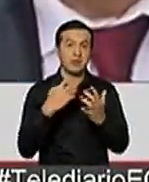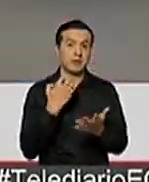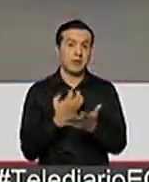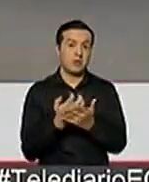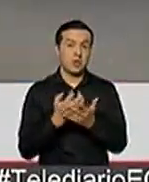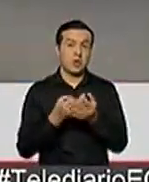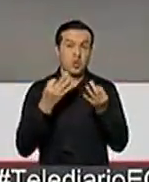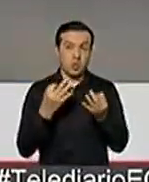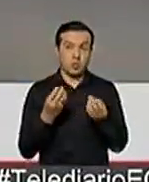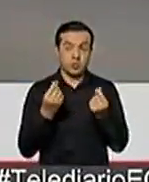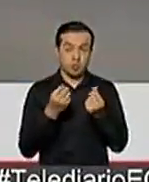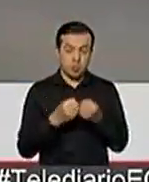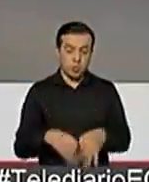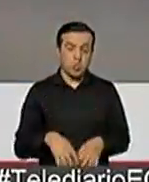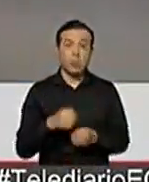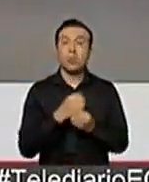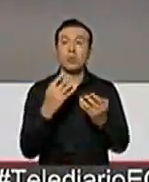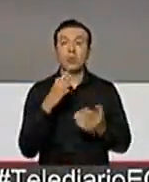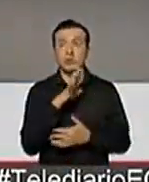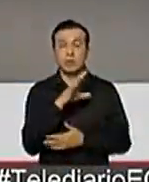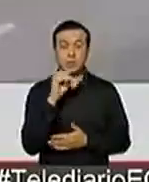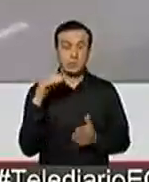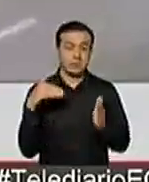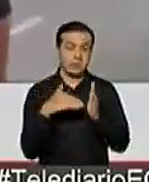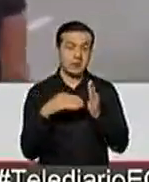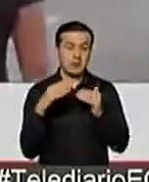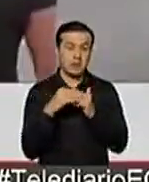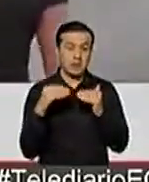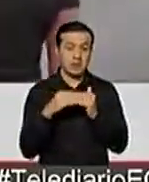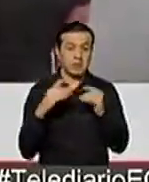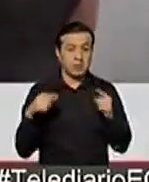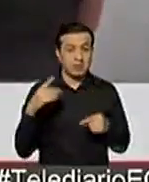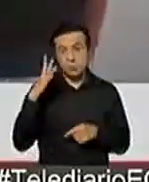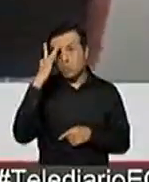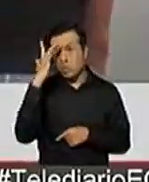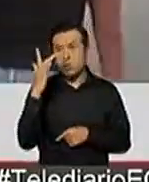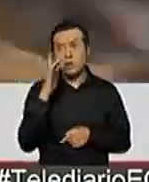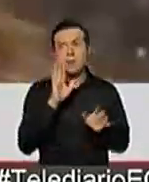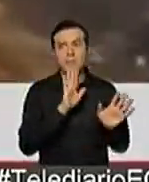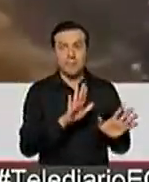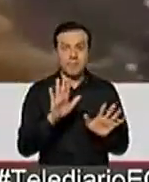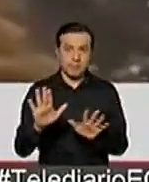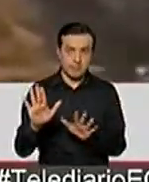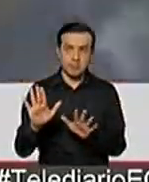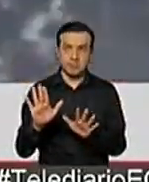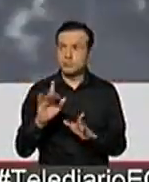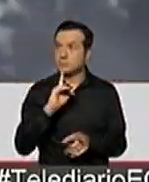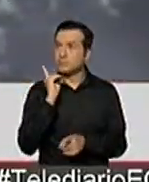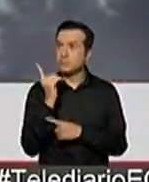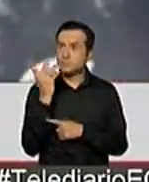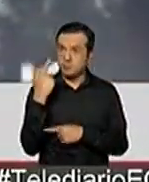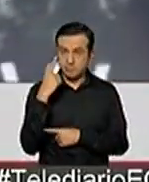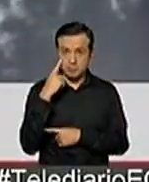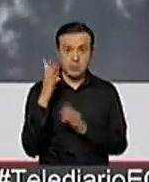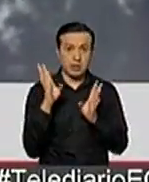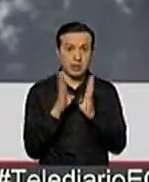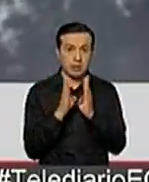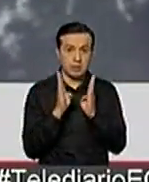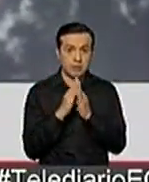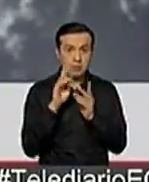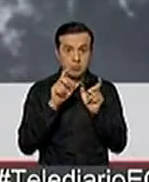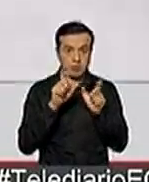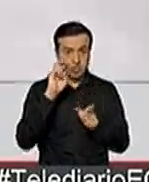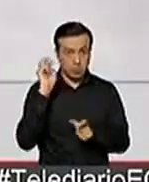de las pérdidas de más de $500,000 diarios debido a las paralizaciones. Por ello se han preparado eventos para atraer a